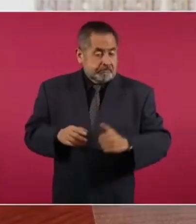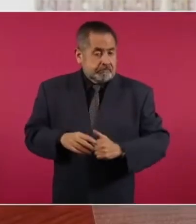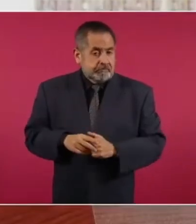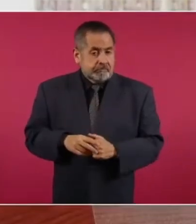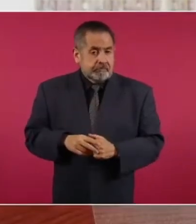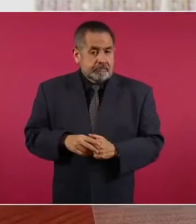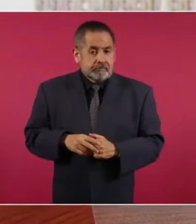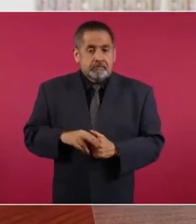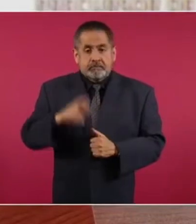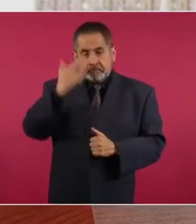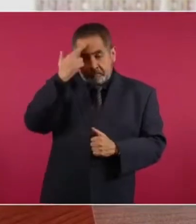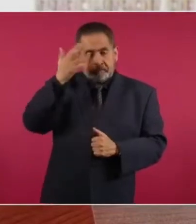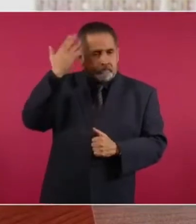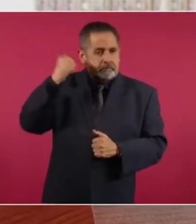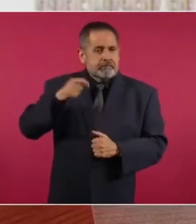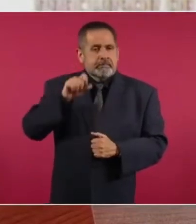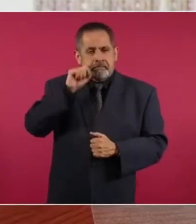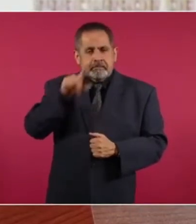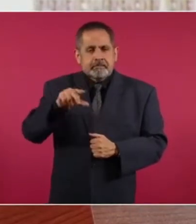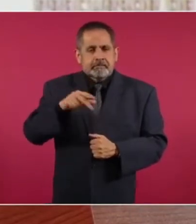Acuérdense que Villa también lloraba.